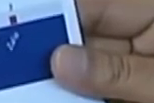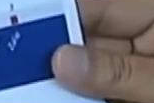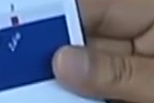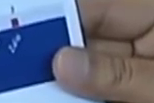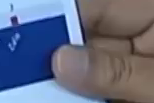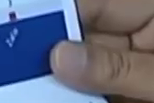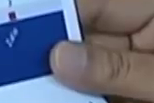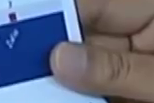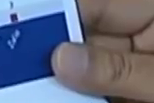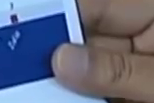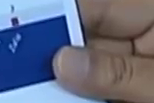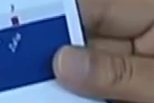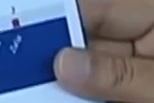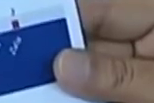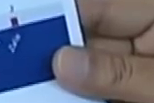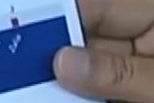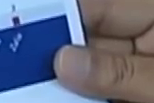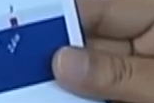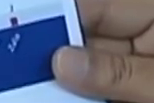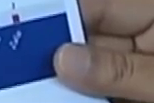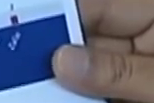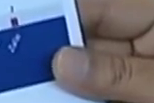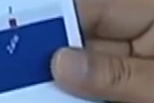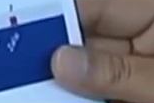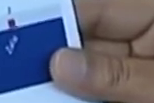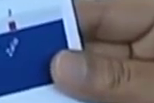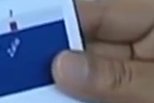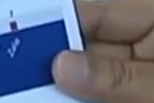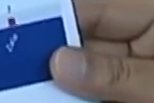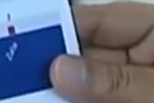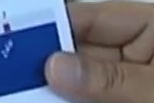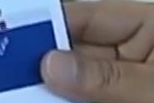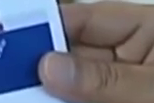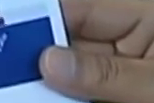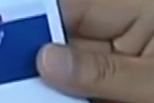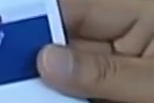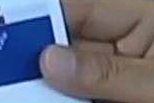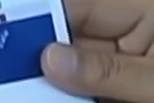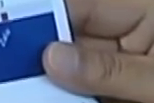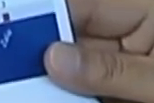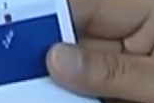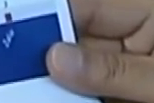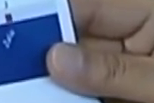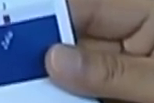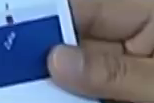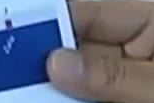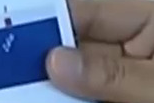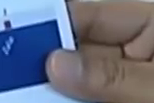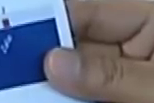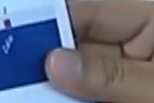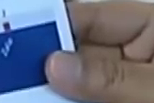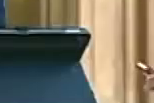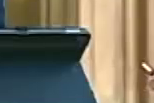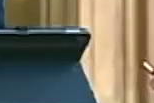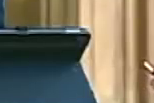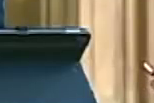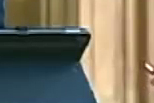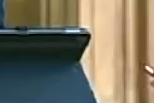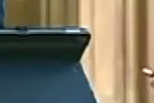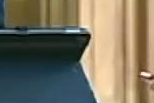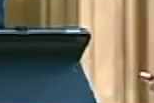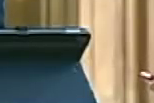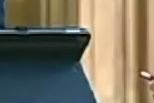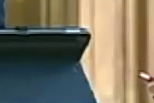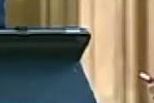4 mérida 1 miranda 44 de los municipios del este de caracas